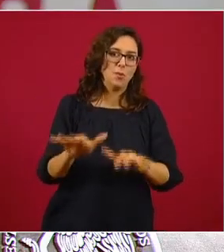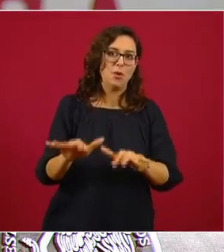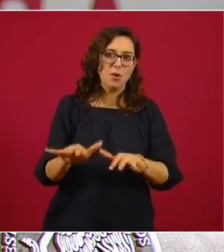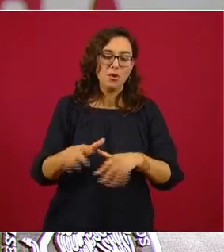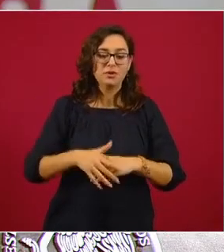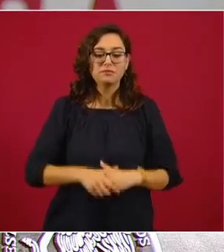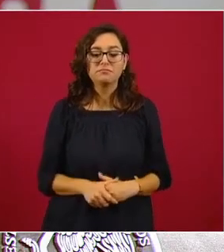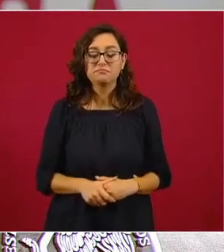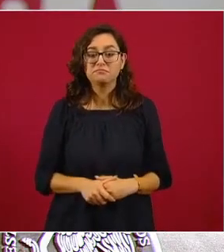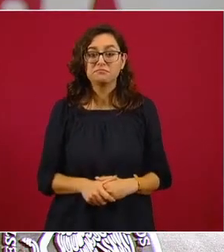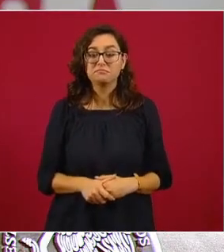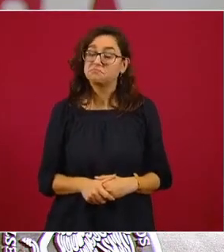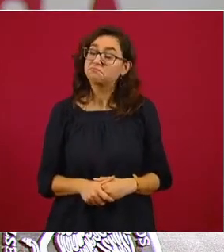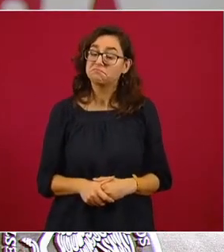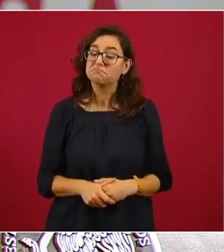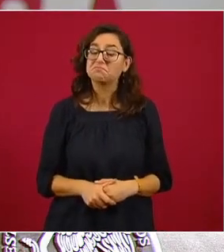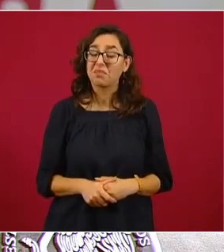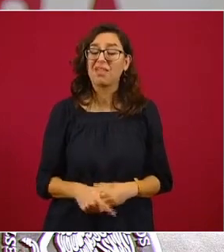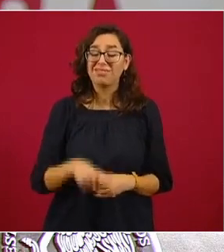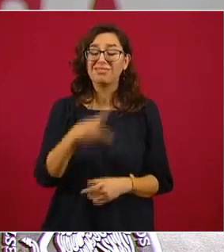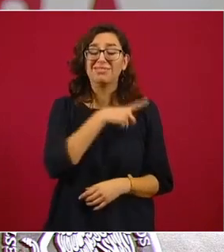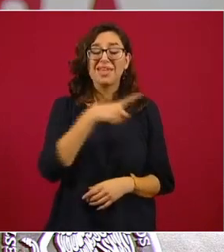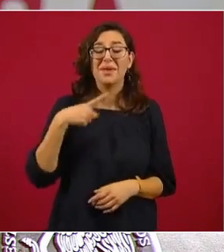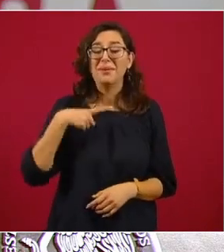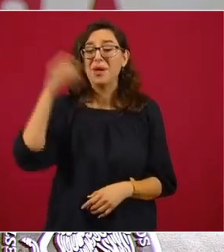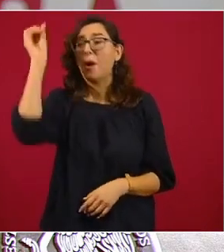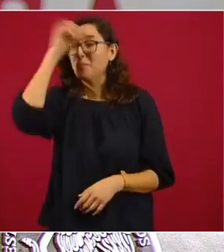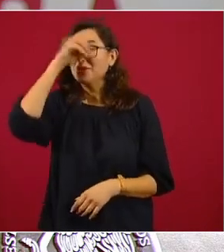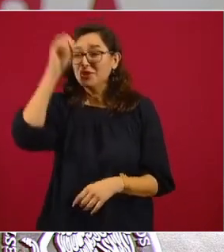Y tiene que haber diferencias.